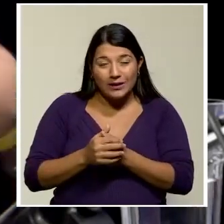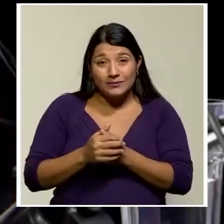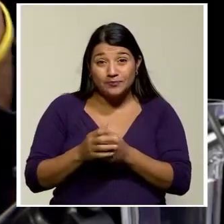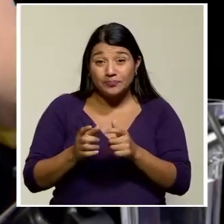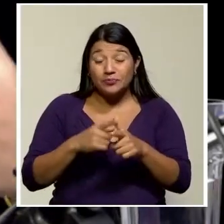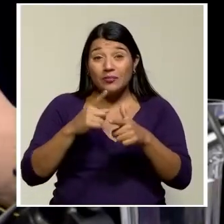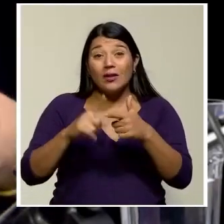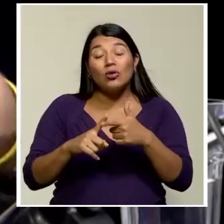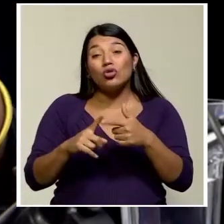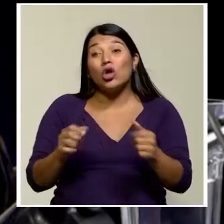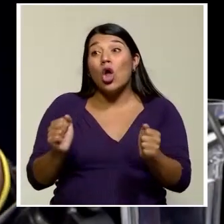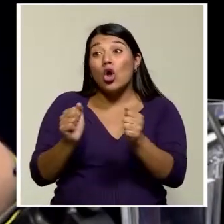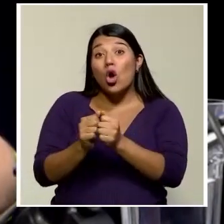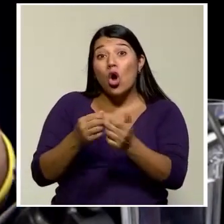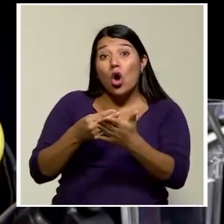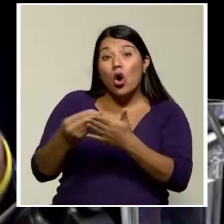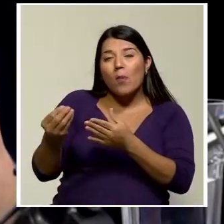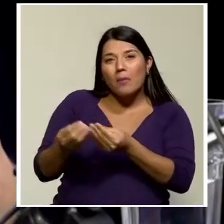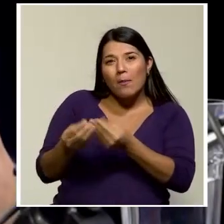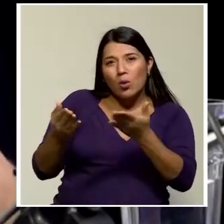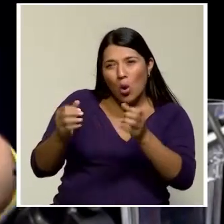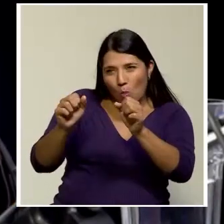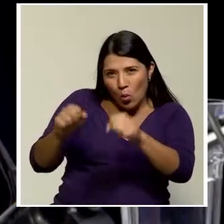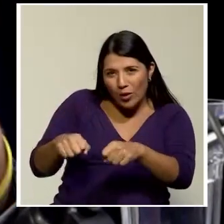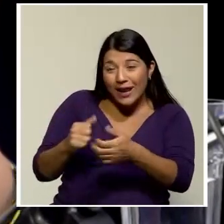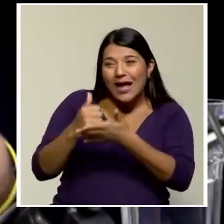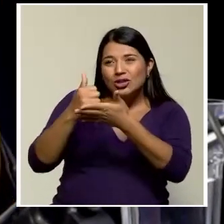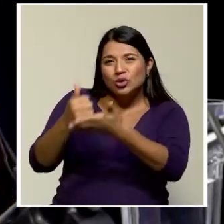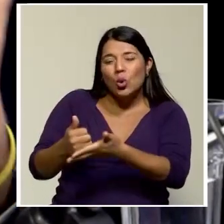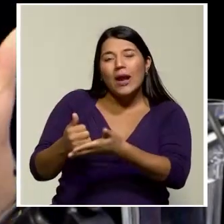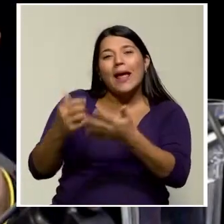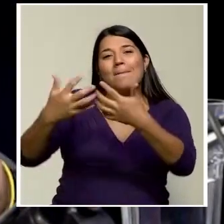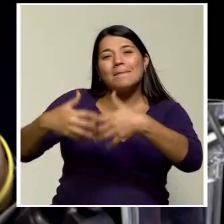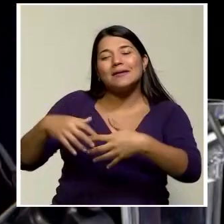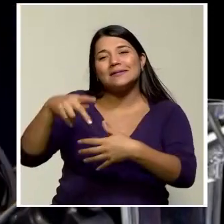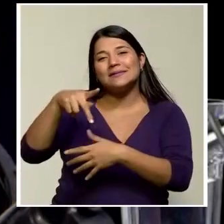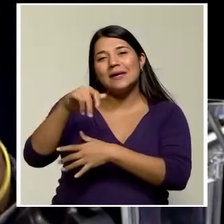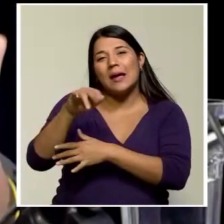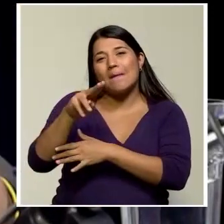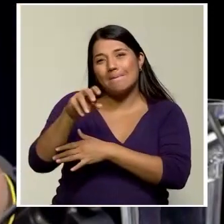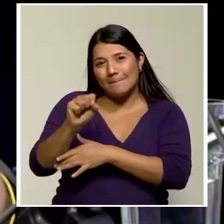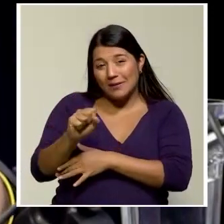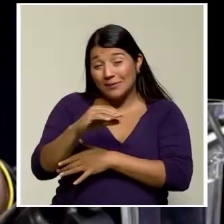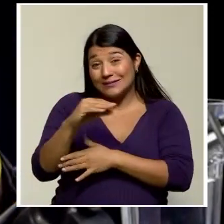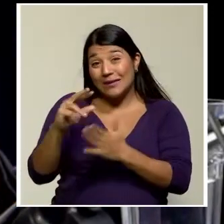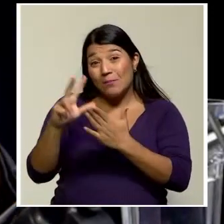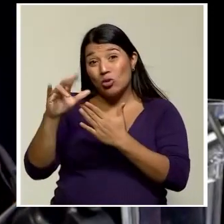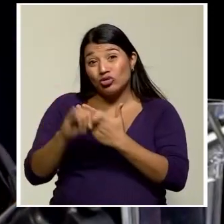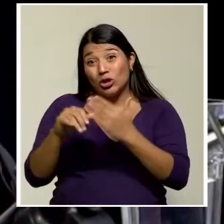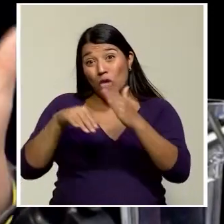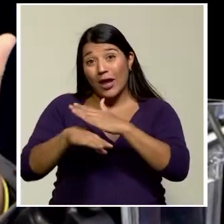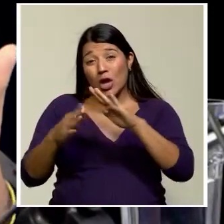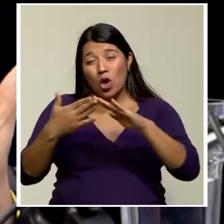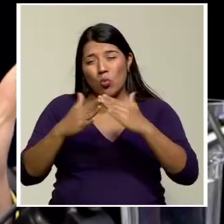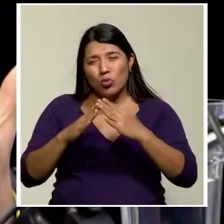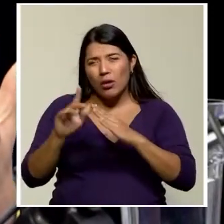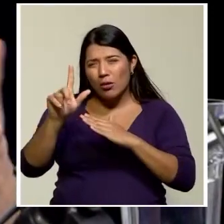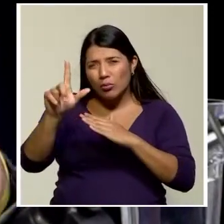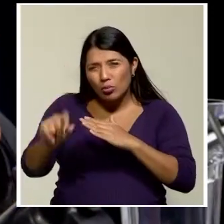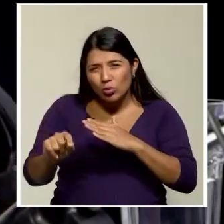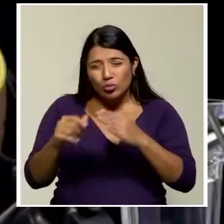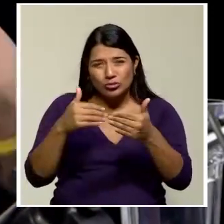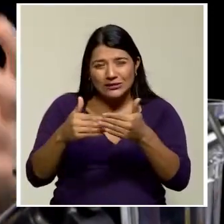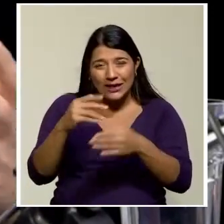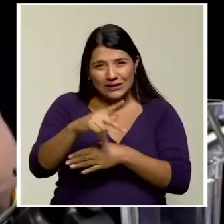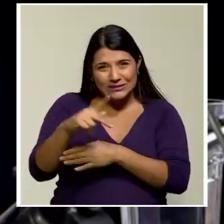públicas, incentivando microempresas, emprendimientos, proyectos en las comunidades rurales y costeras, en los distintos